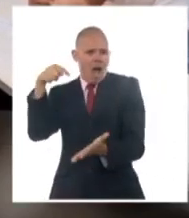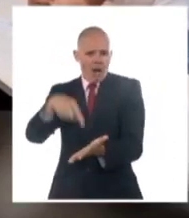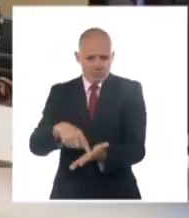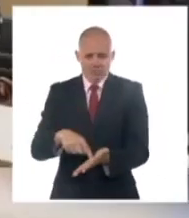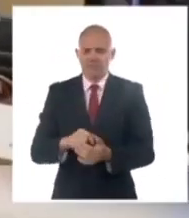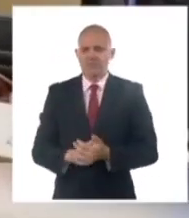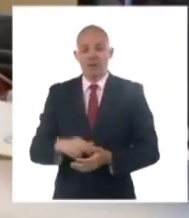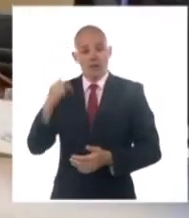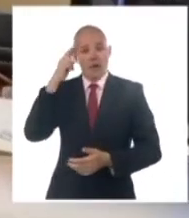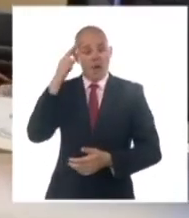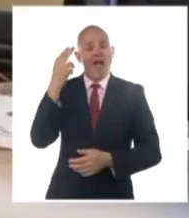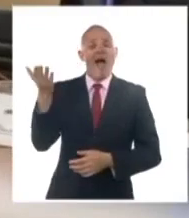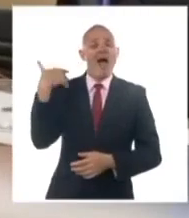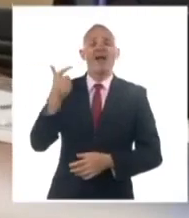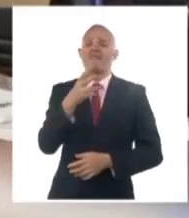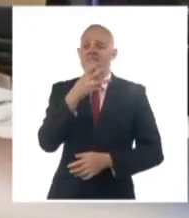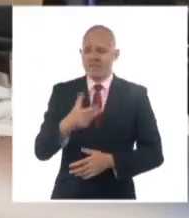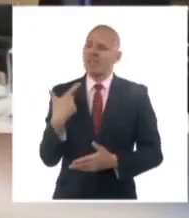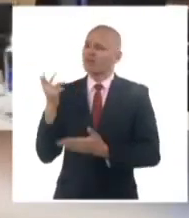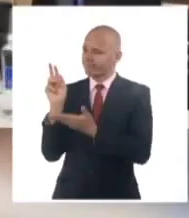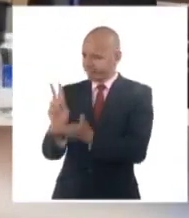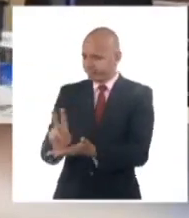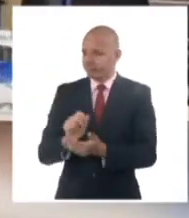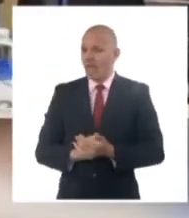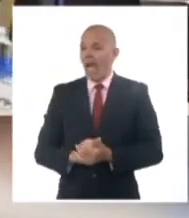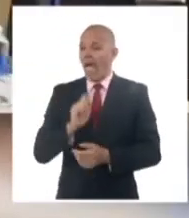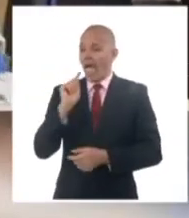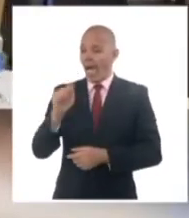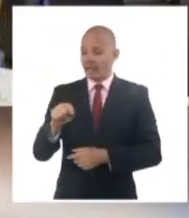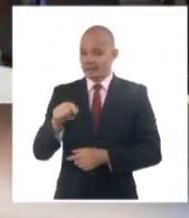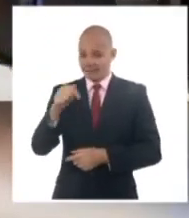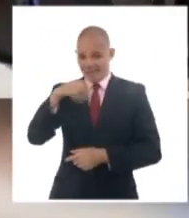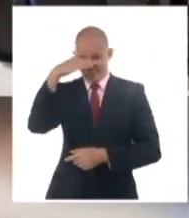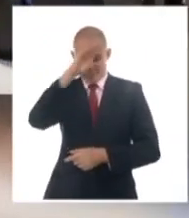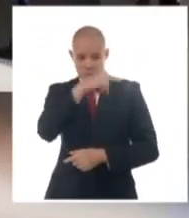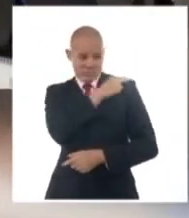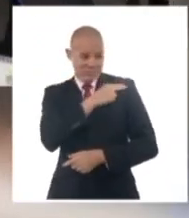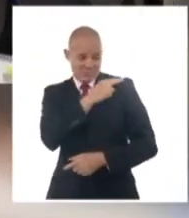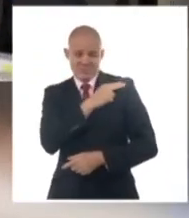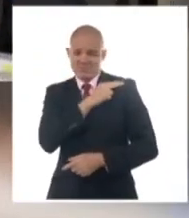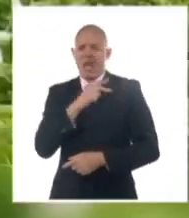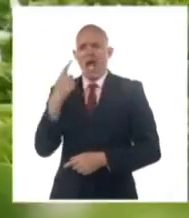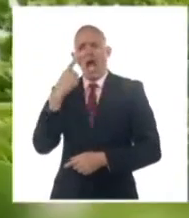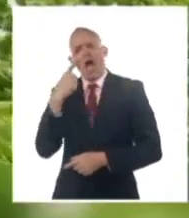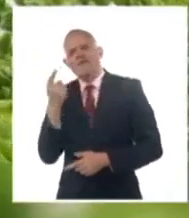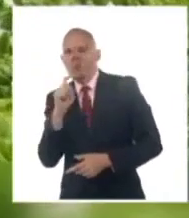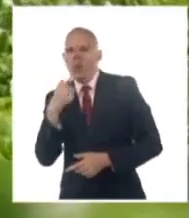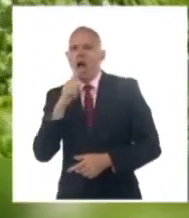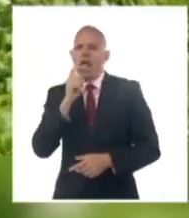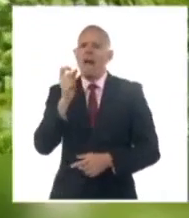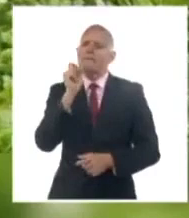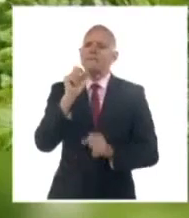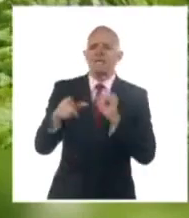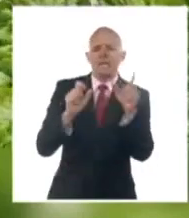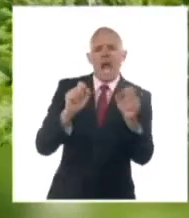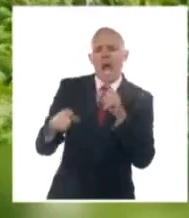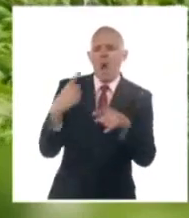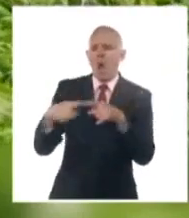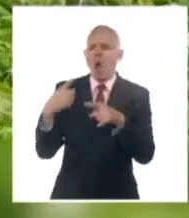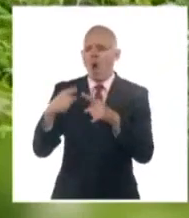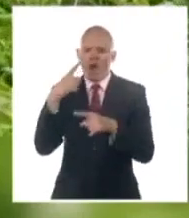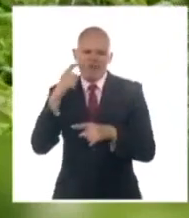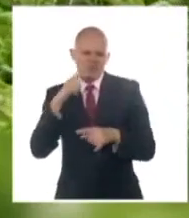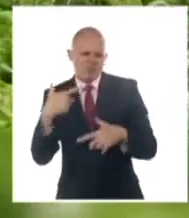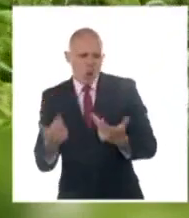Vietnam, Morales Ojeda y la delegación que lo acompaña visitaron el mercado Cook Mary y la finca Smart and Green John Stock Company.